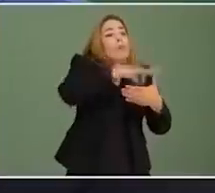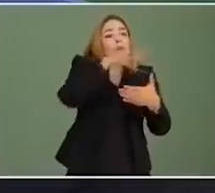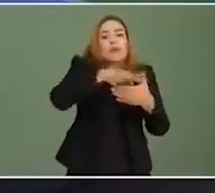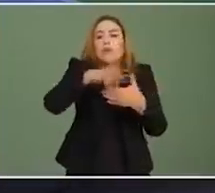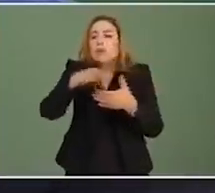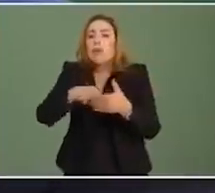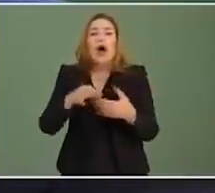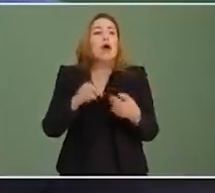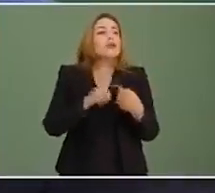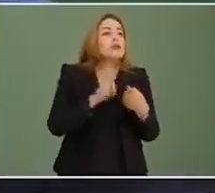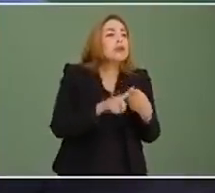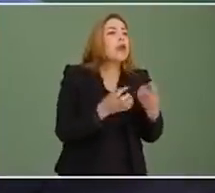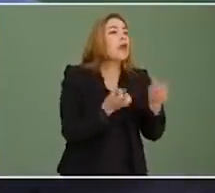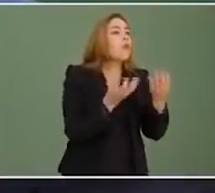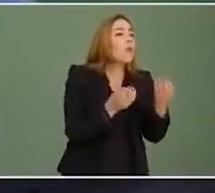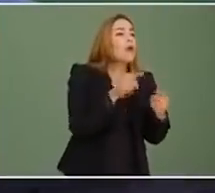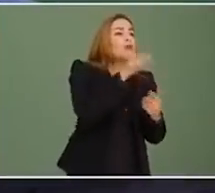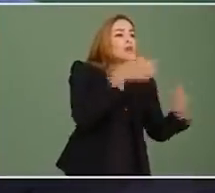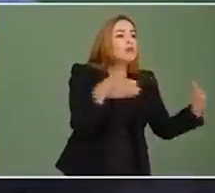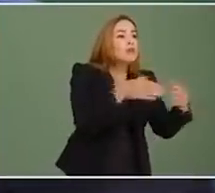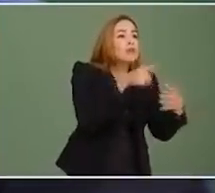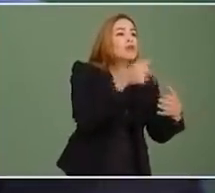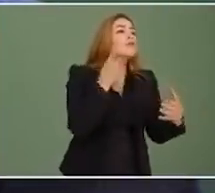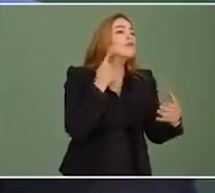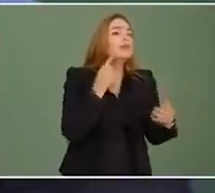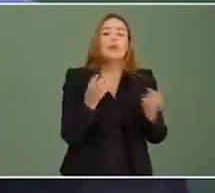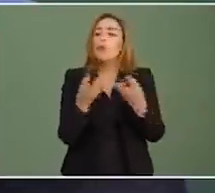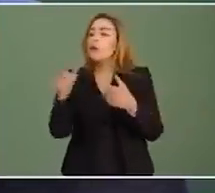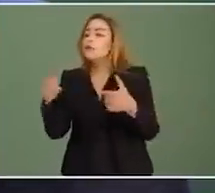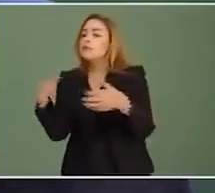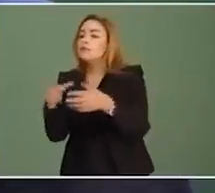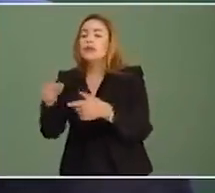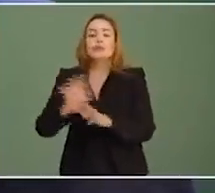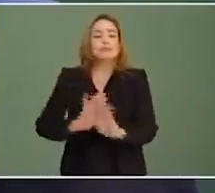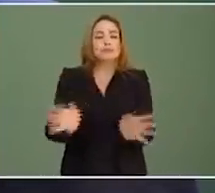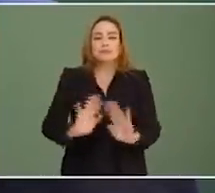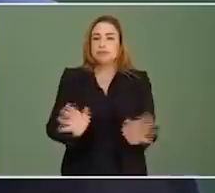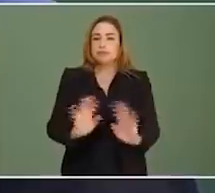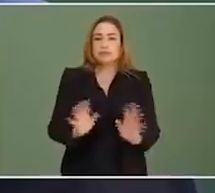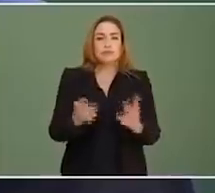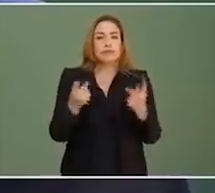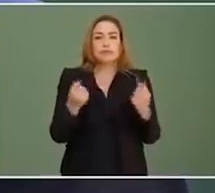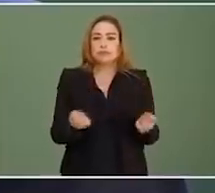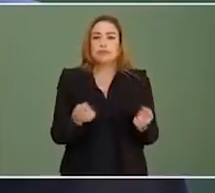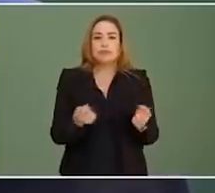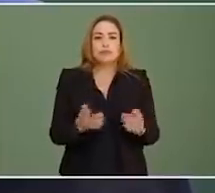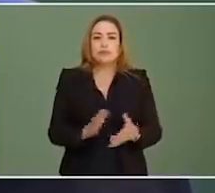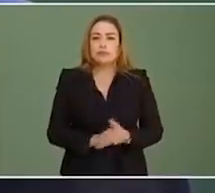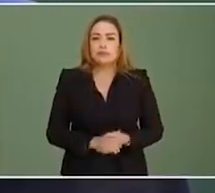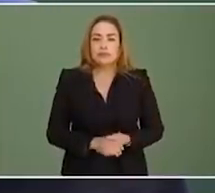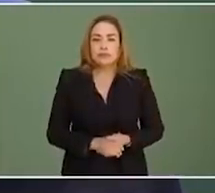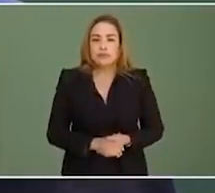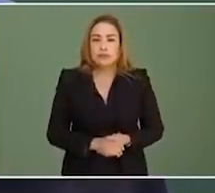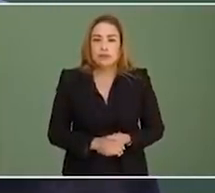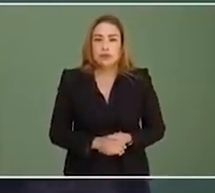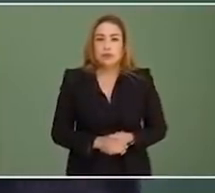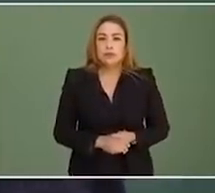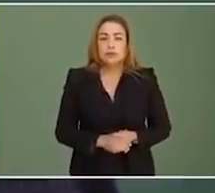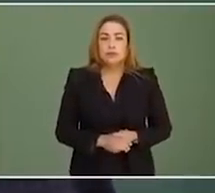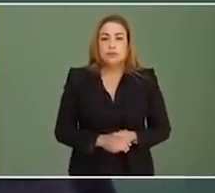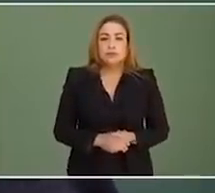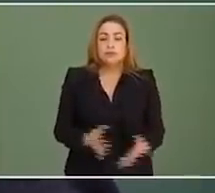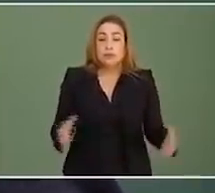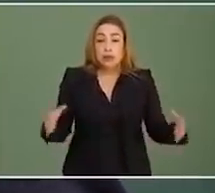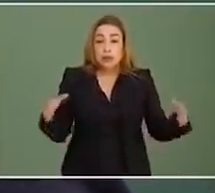fue un paso importante en la cámara de diputados tengo entendido se aprueban como